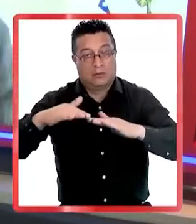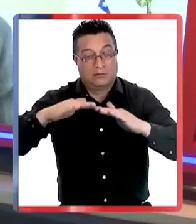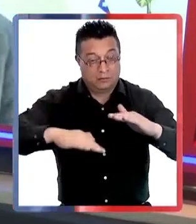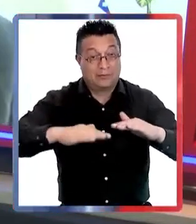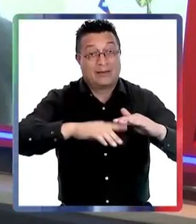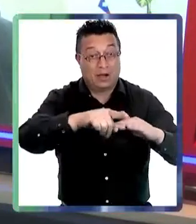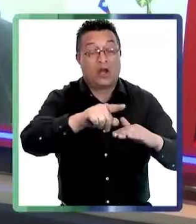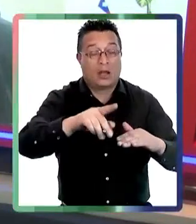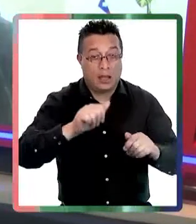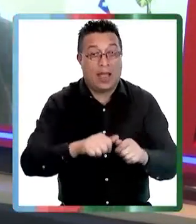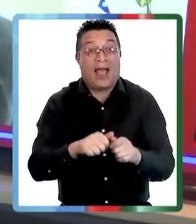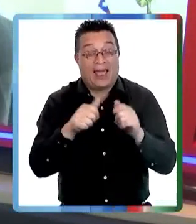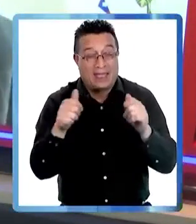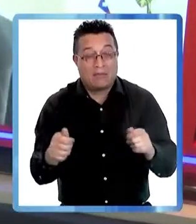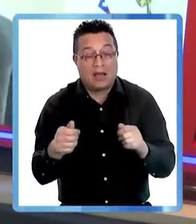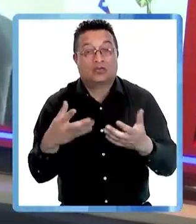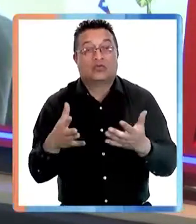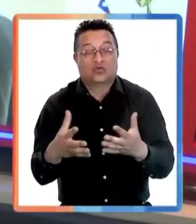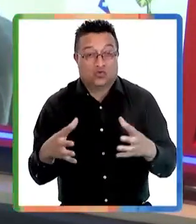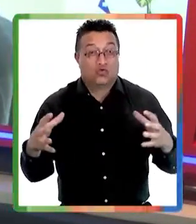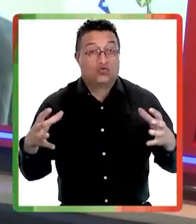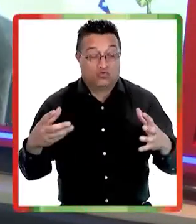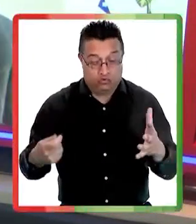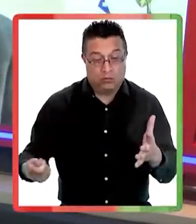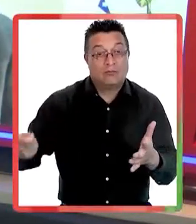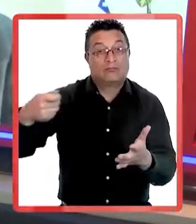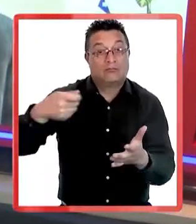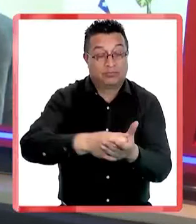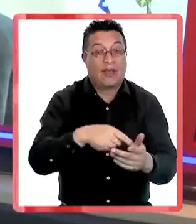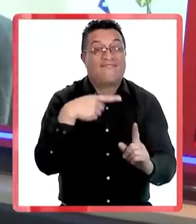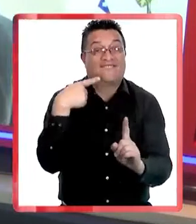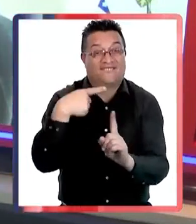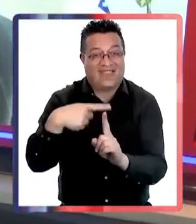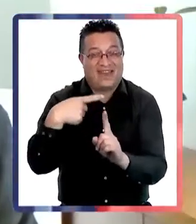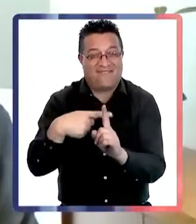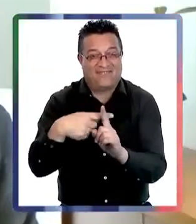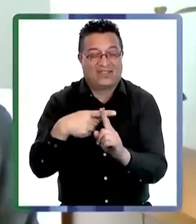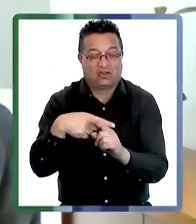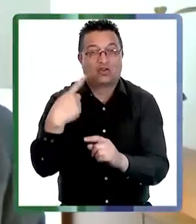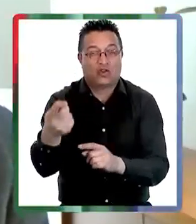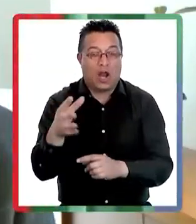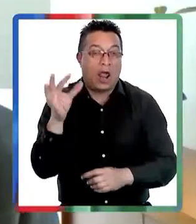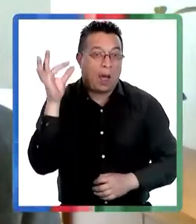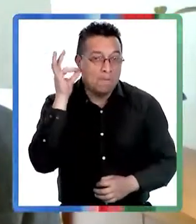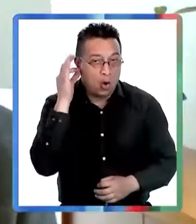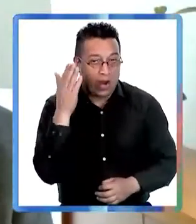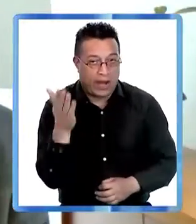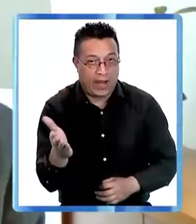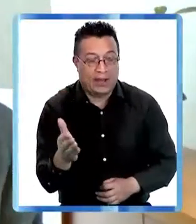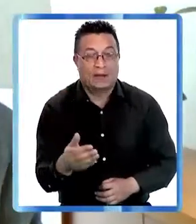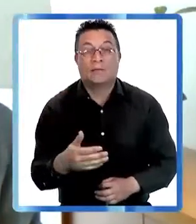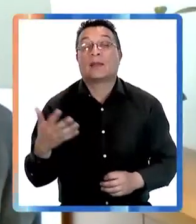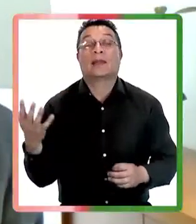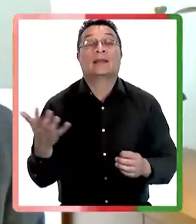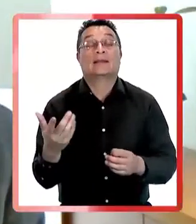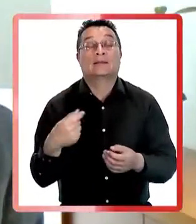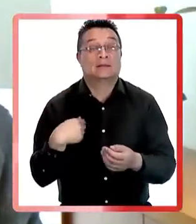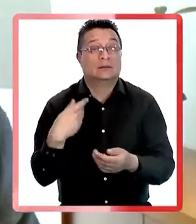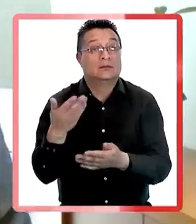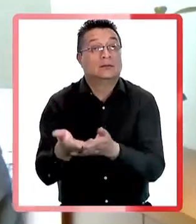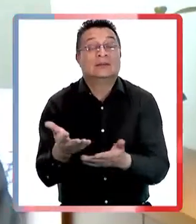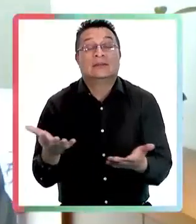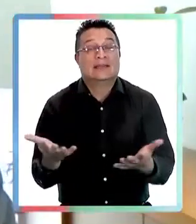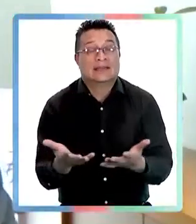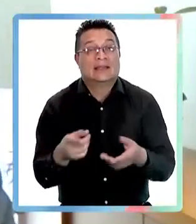por otra parte van a tener un fuerte componente de beneficios hacia las mujeres. ¿Qué